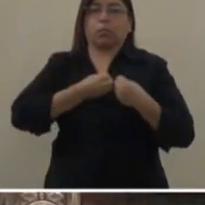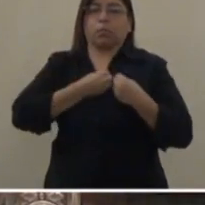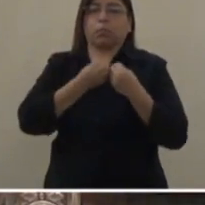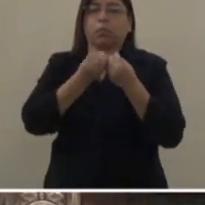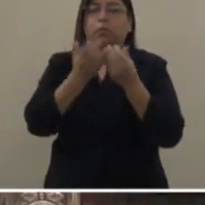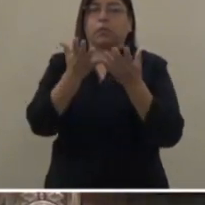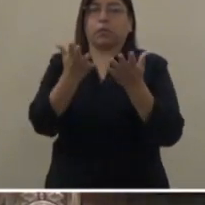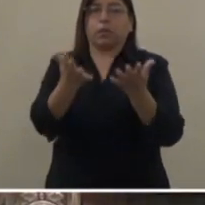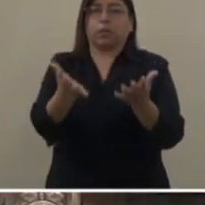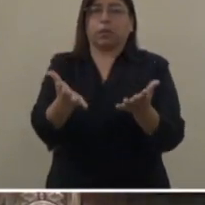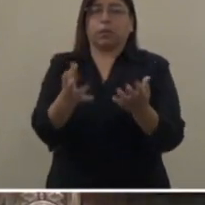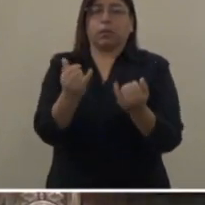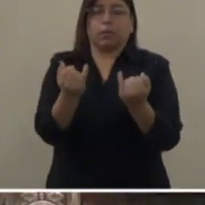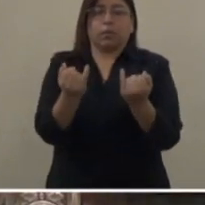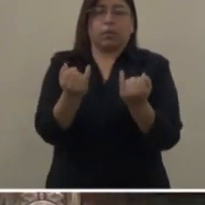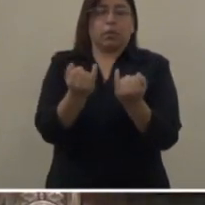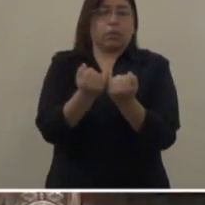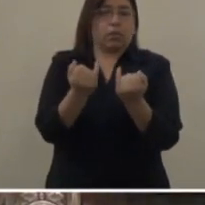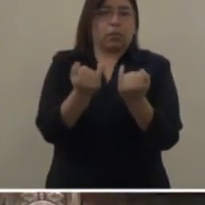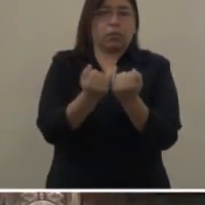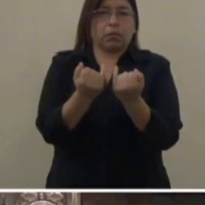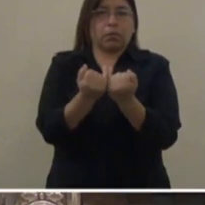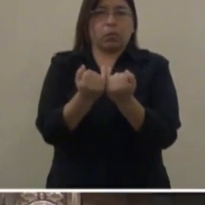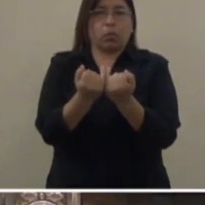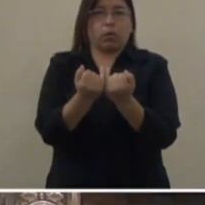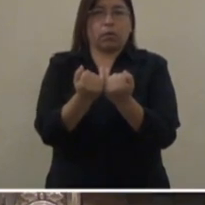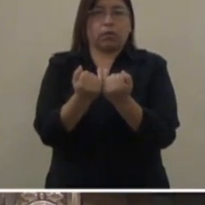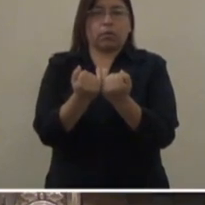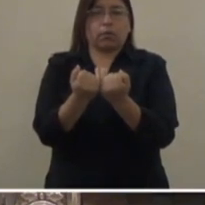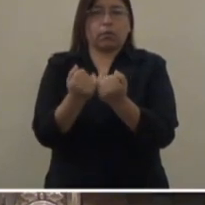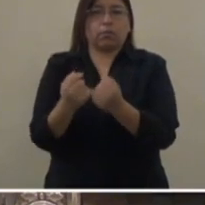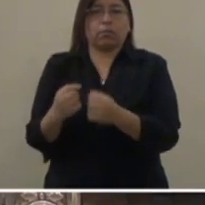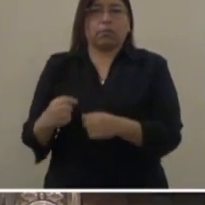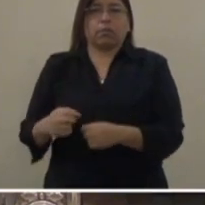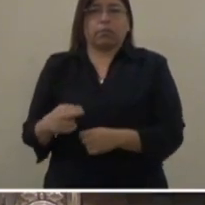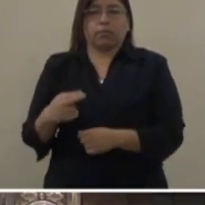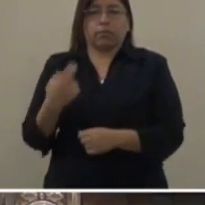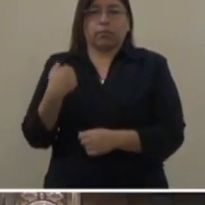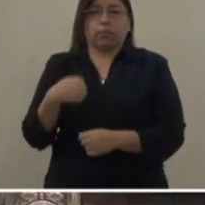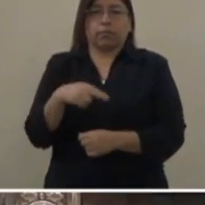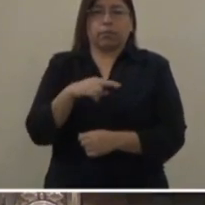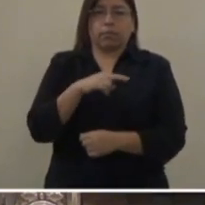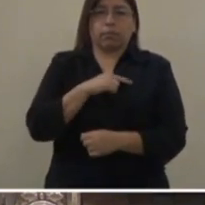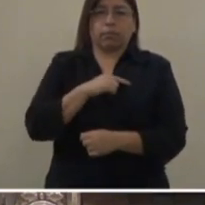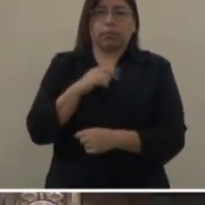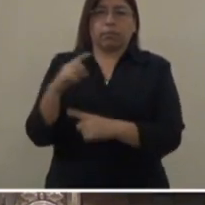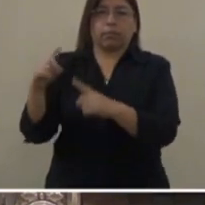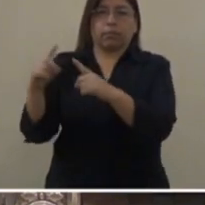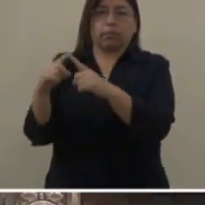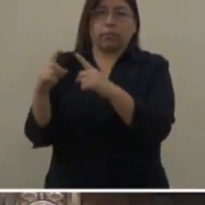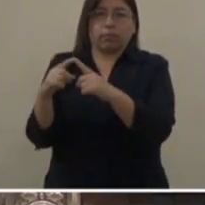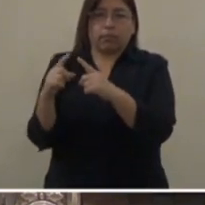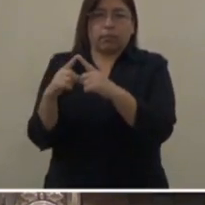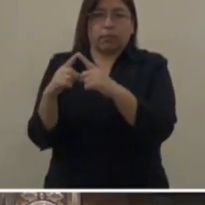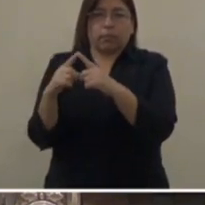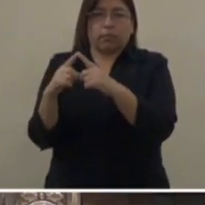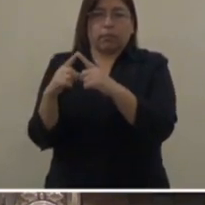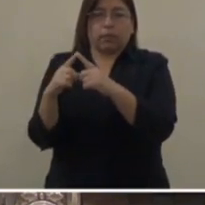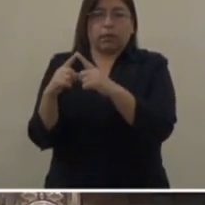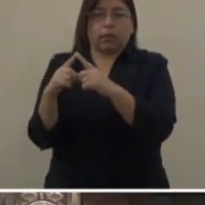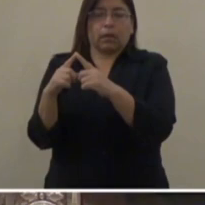como también la Iglesia, que no tiene otro camino que